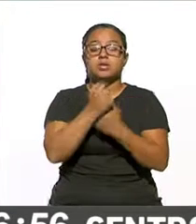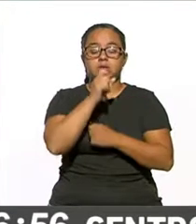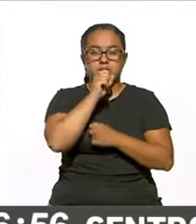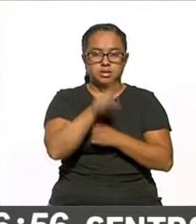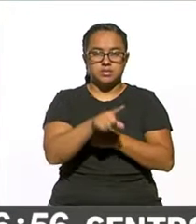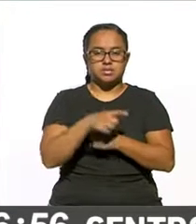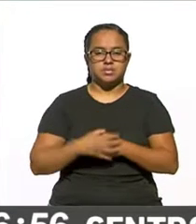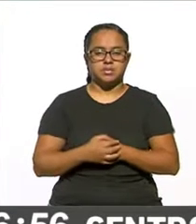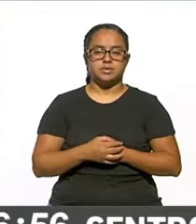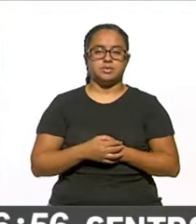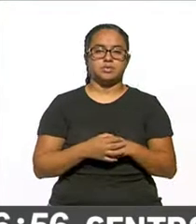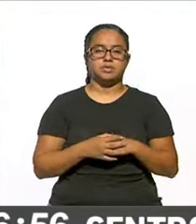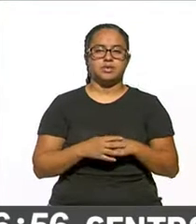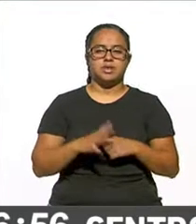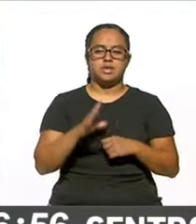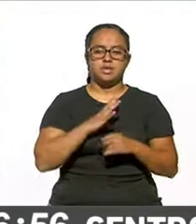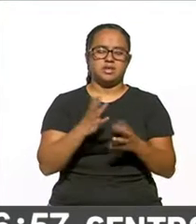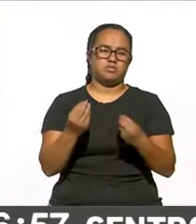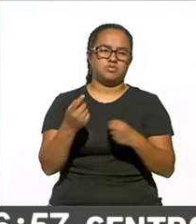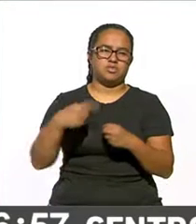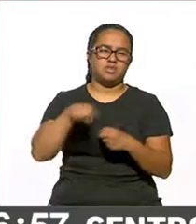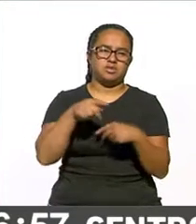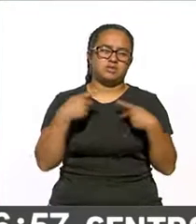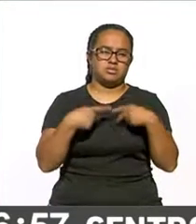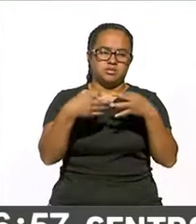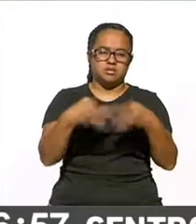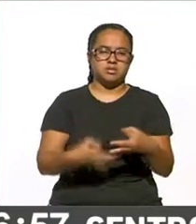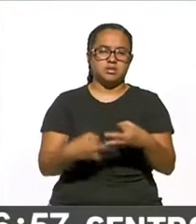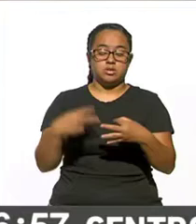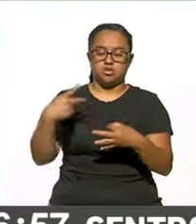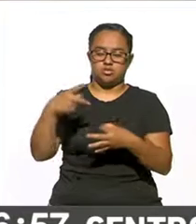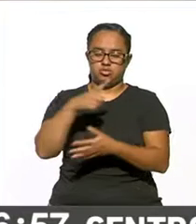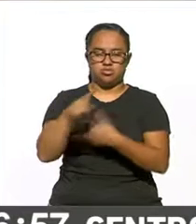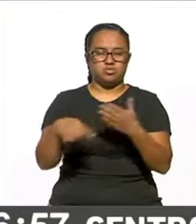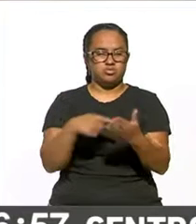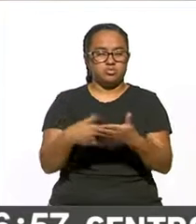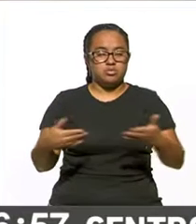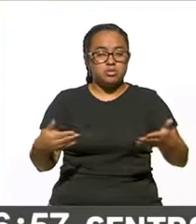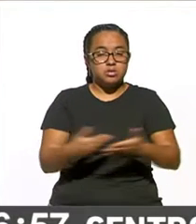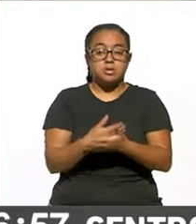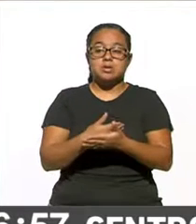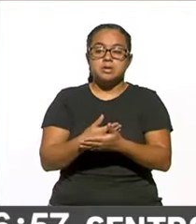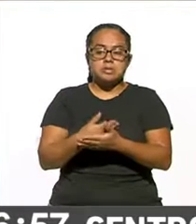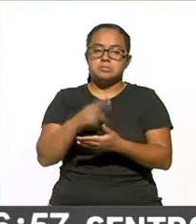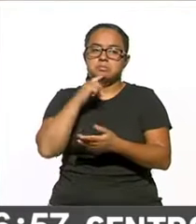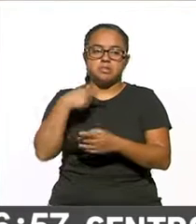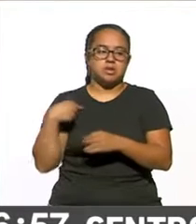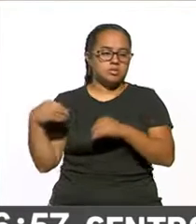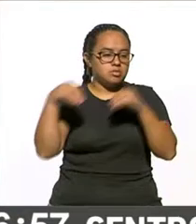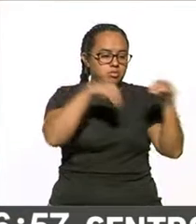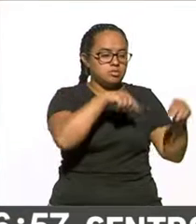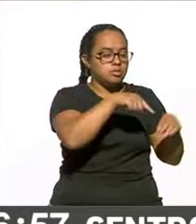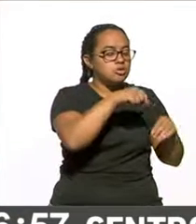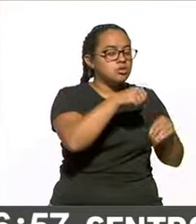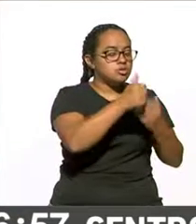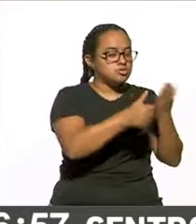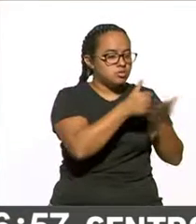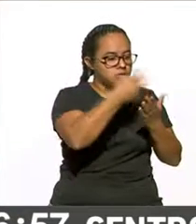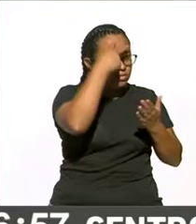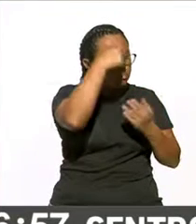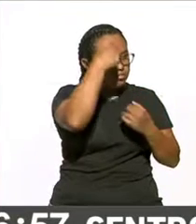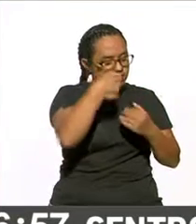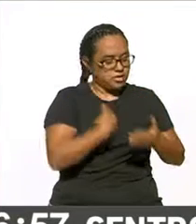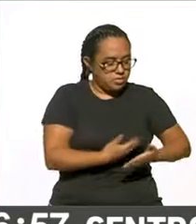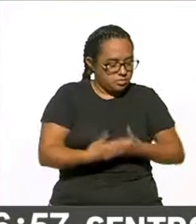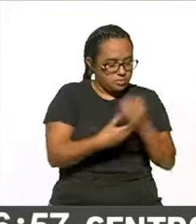También, digamos, hay muchas personas originarias de esos lugares que han venido a la Ciudad de México a esta práctica.